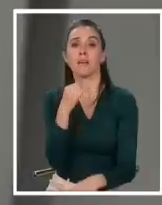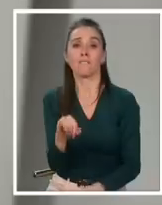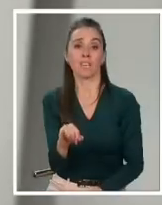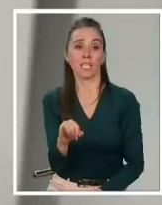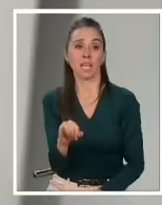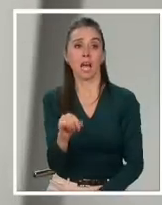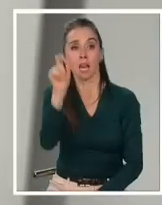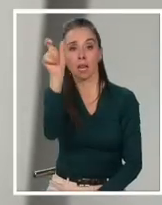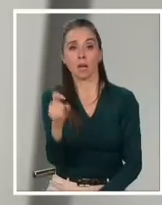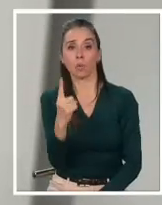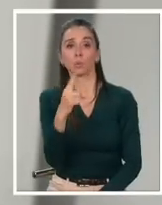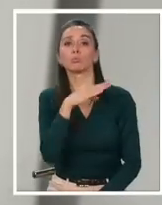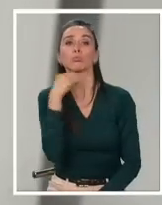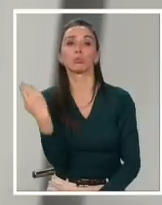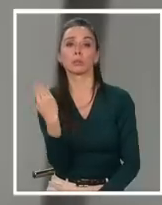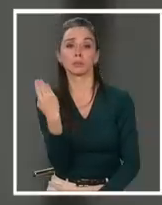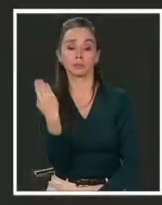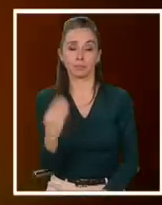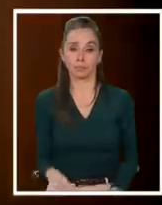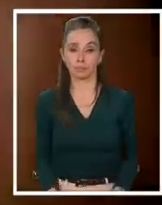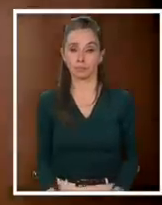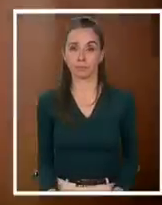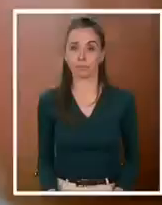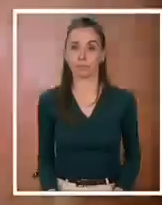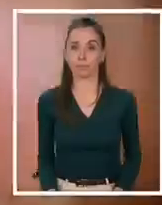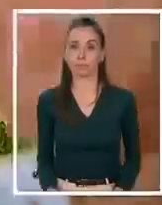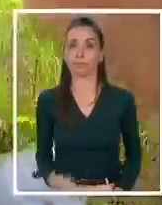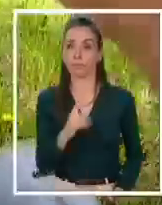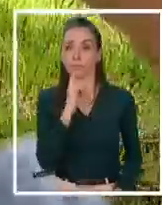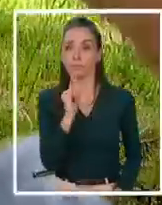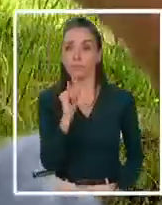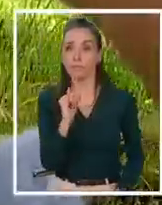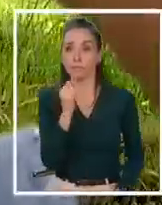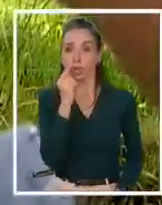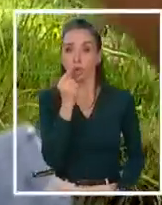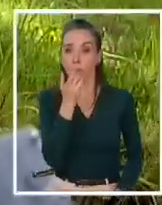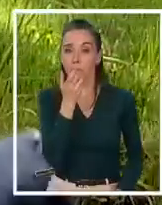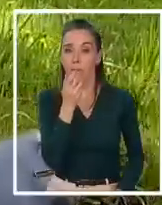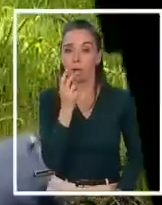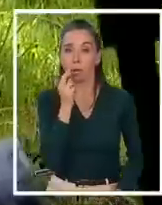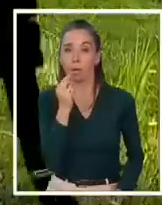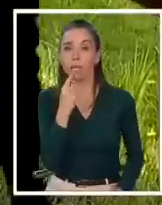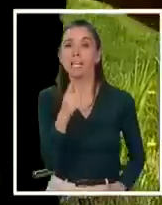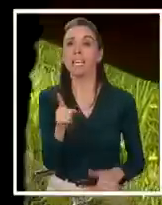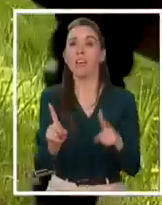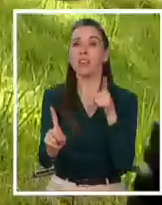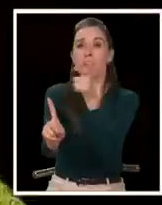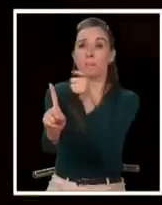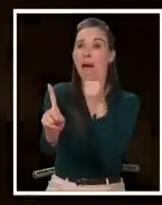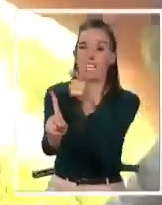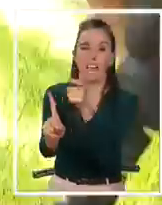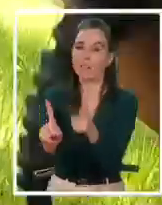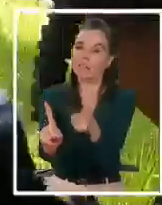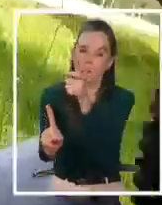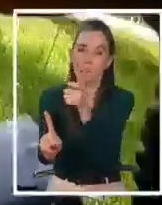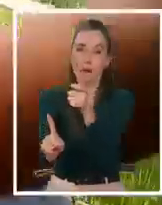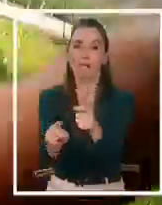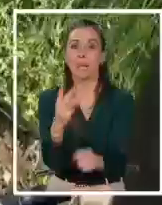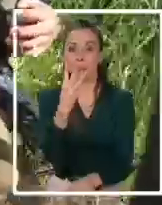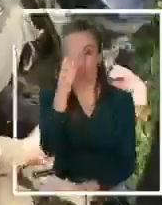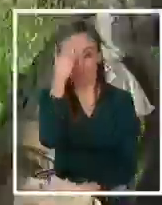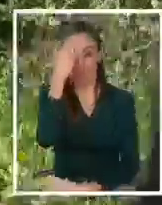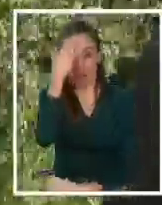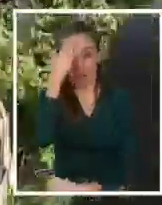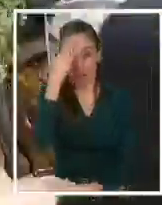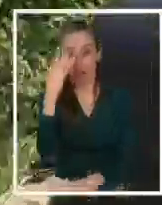dejó una víctima fatal. Seguir, dispárale al parero que esté de cemento. Dispárale, comadre. Ya son 3 días